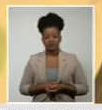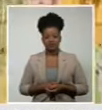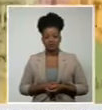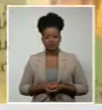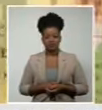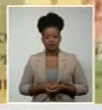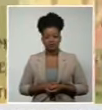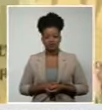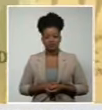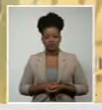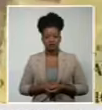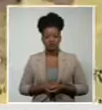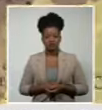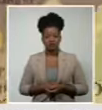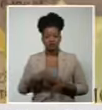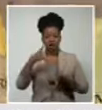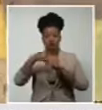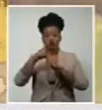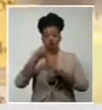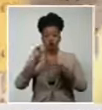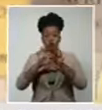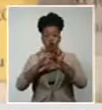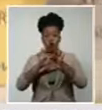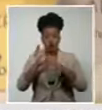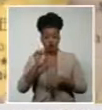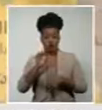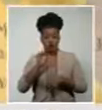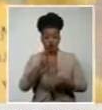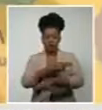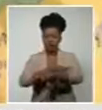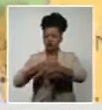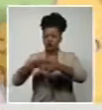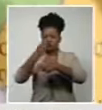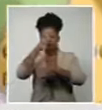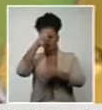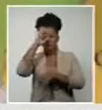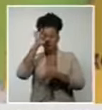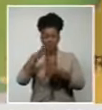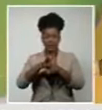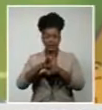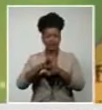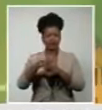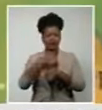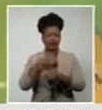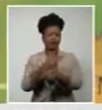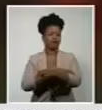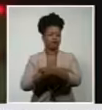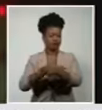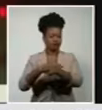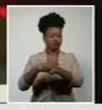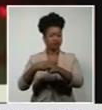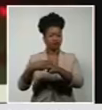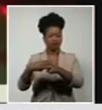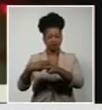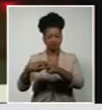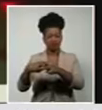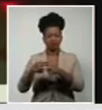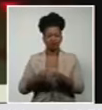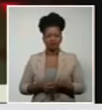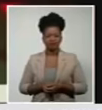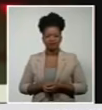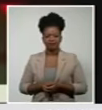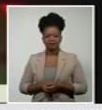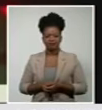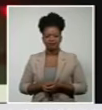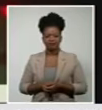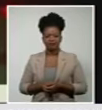La historia de solidaridad que Cuba escribe en África tiene larga data, una historia que se traza en presente por la vida. Bien lo